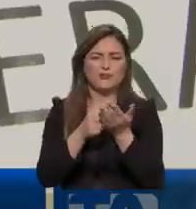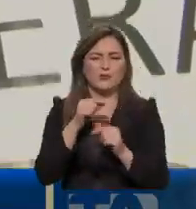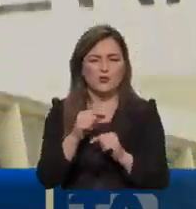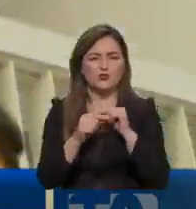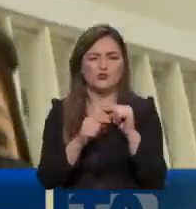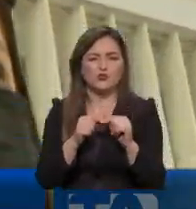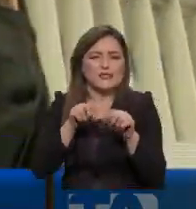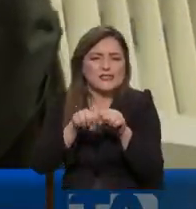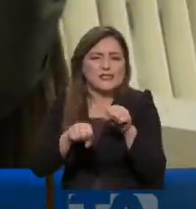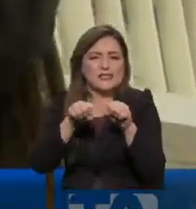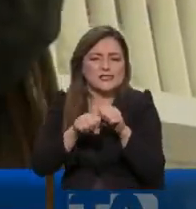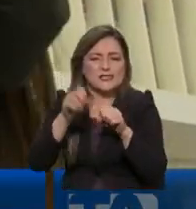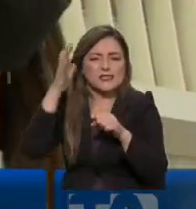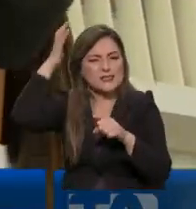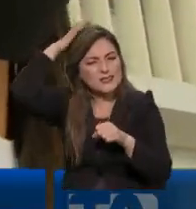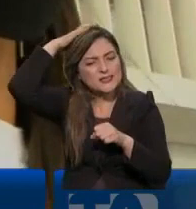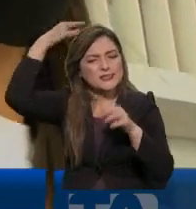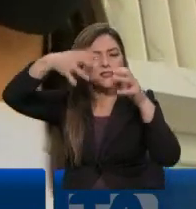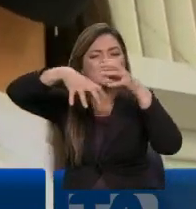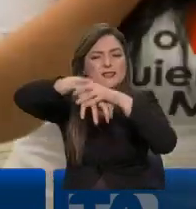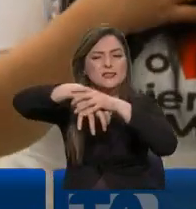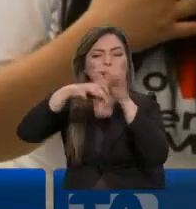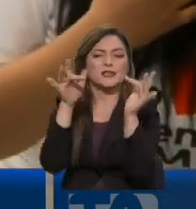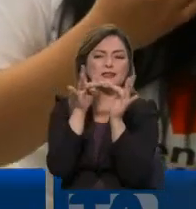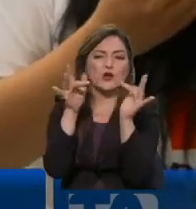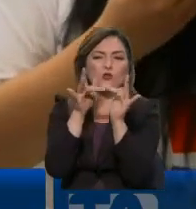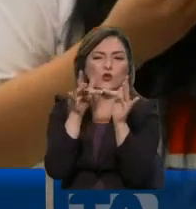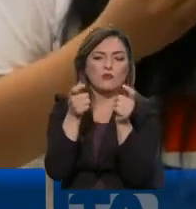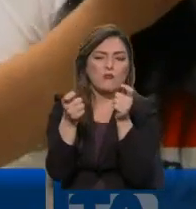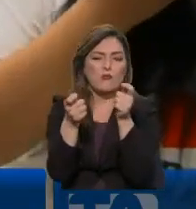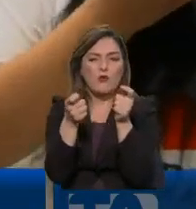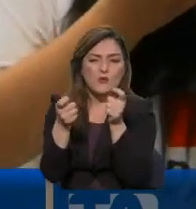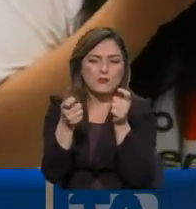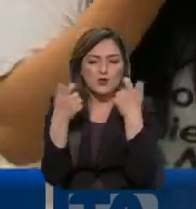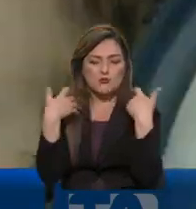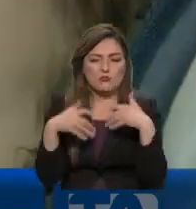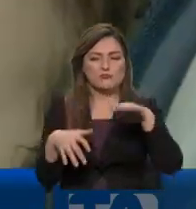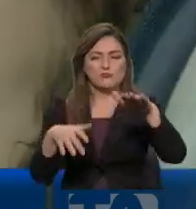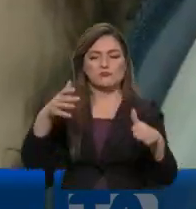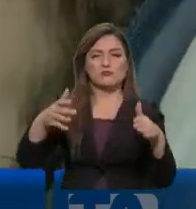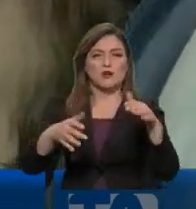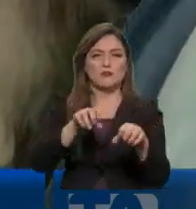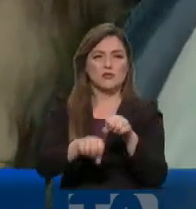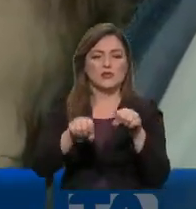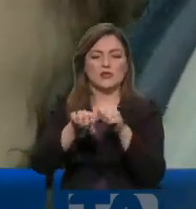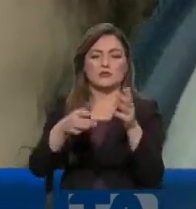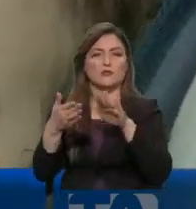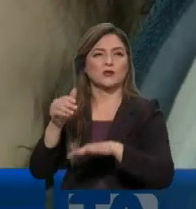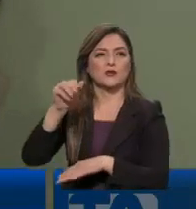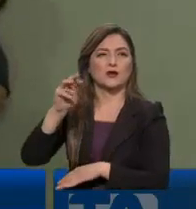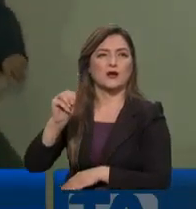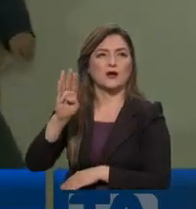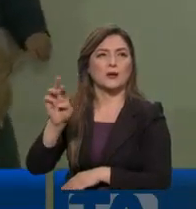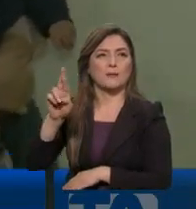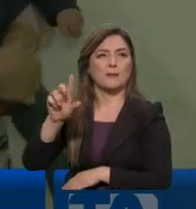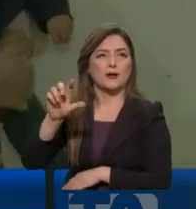poco dañan y matan las neuronas motoras. Los padres claman por ayuda, ya que no quieren que ocurra lo mismo que con Amberly, un caso que dimos